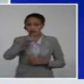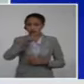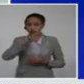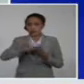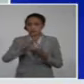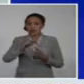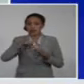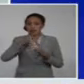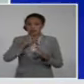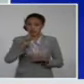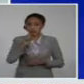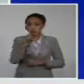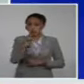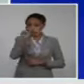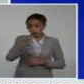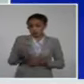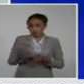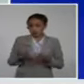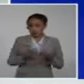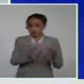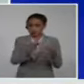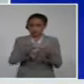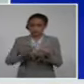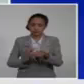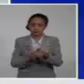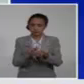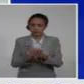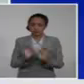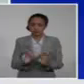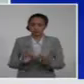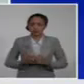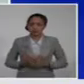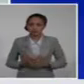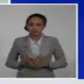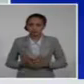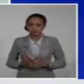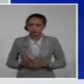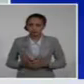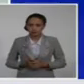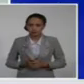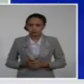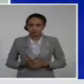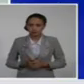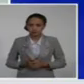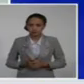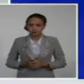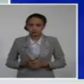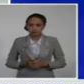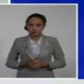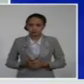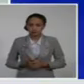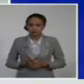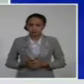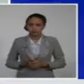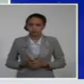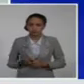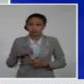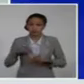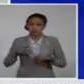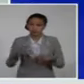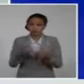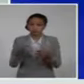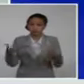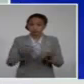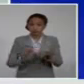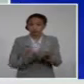caso autóctono de este municipio. Reitero, una transmisión muy importante.